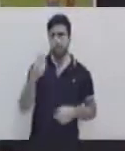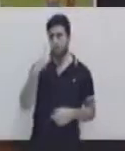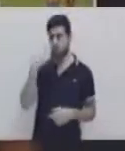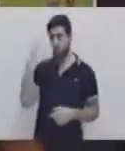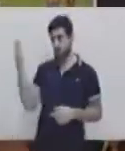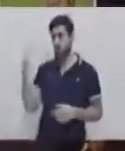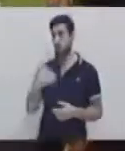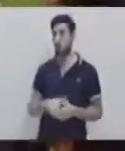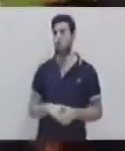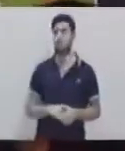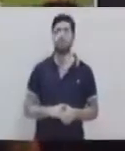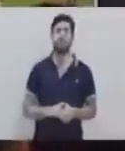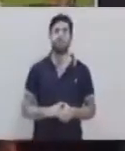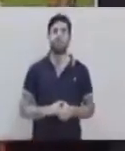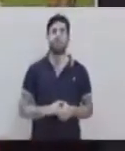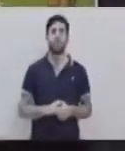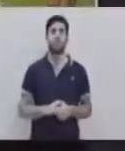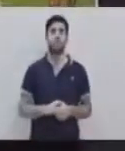Veamos.